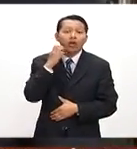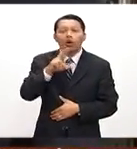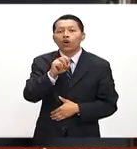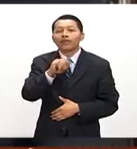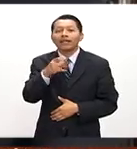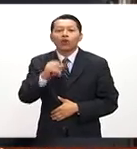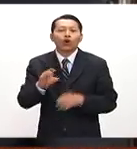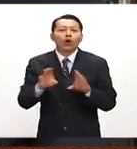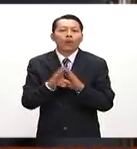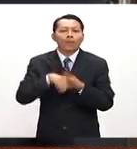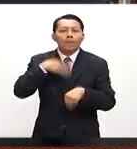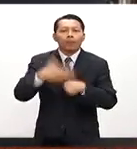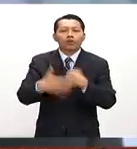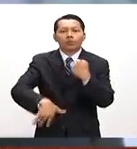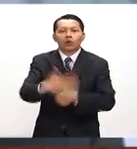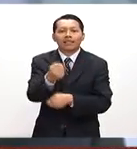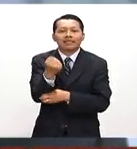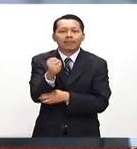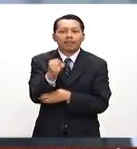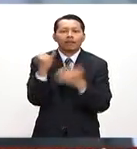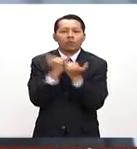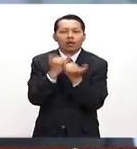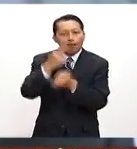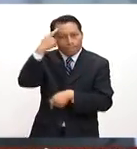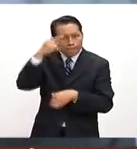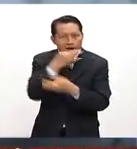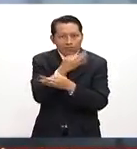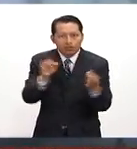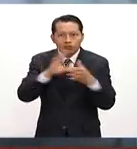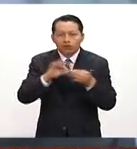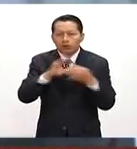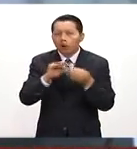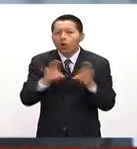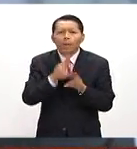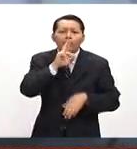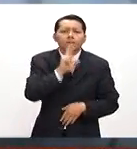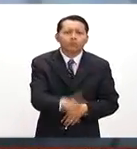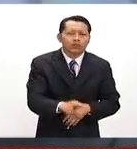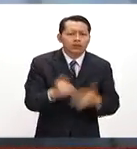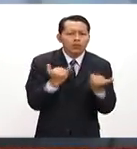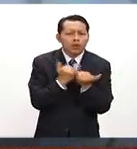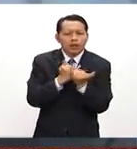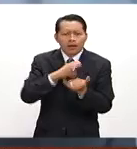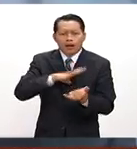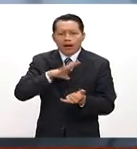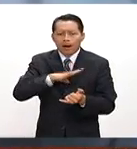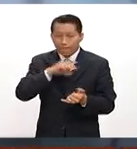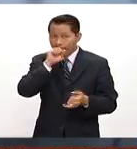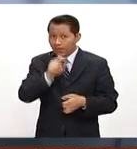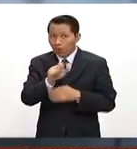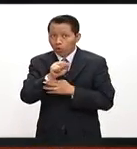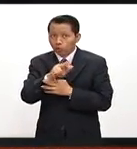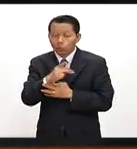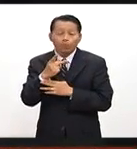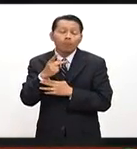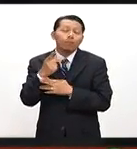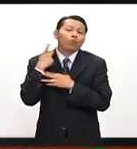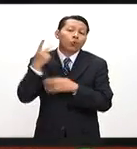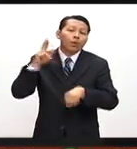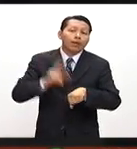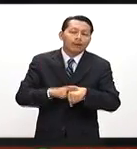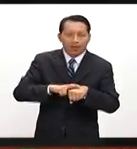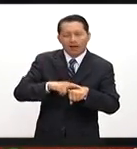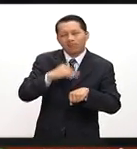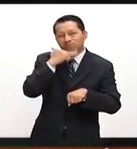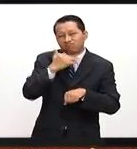deberá presentarse el próximo 15 de septiembre a declarar para responder al recurso de apelación interpuesto por la Subprocuraduría Anticorrupción por